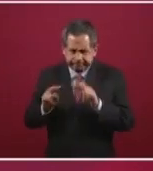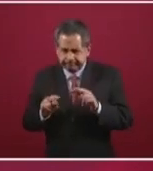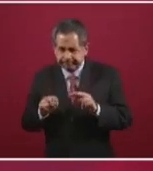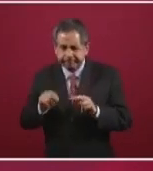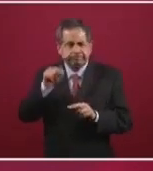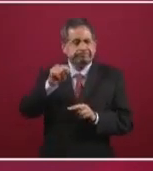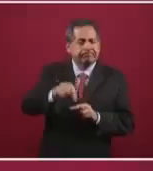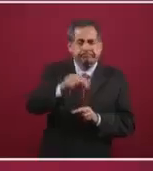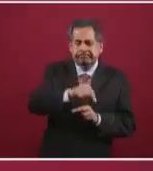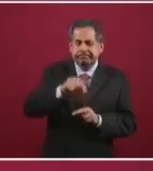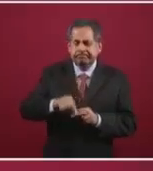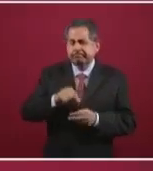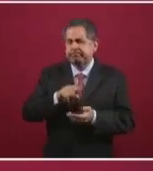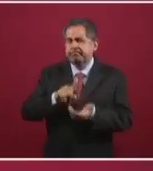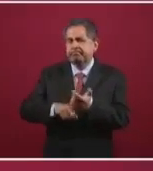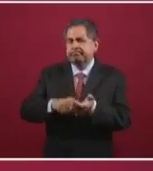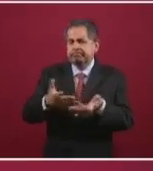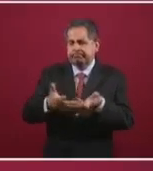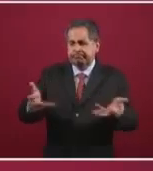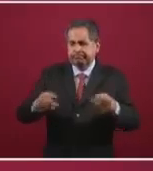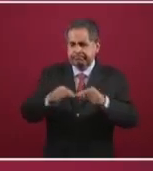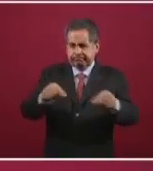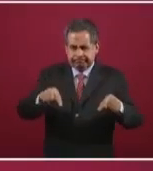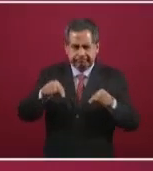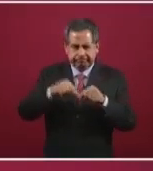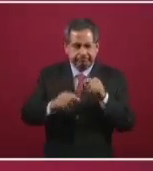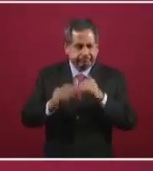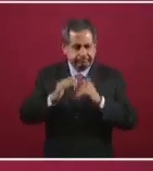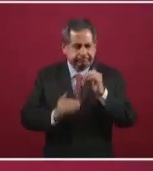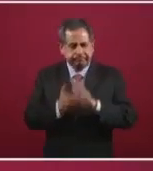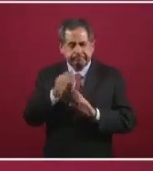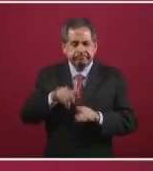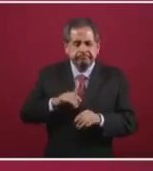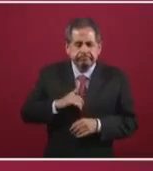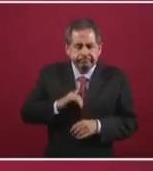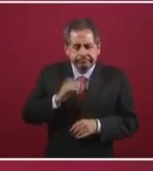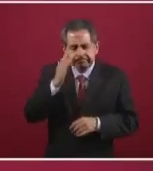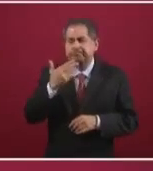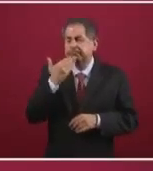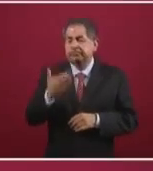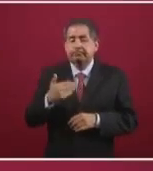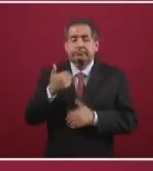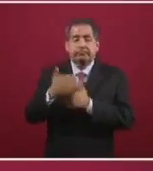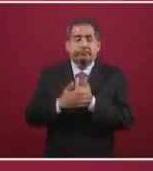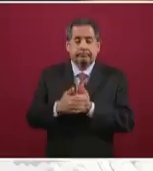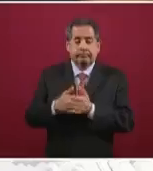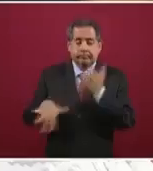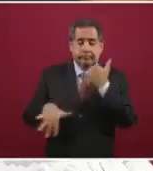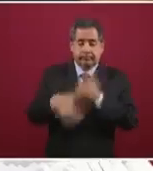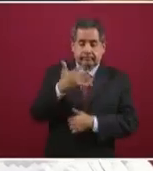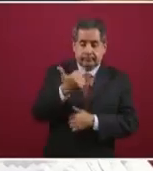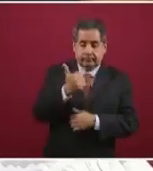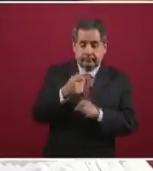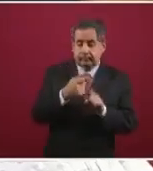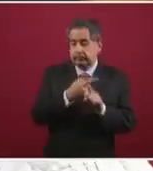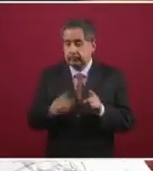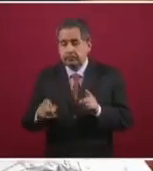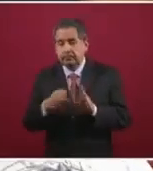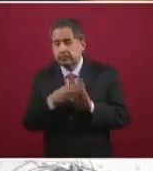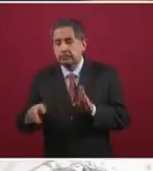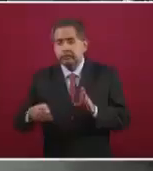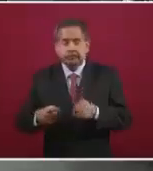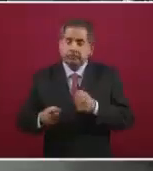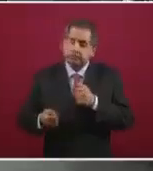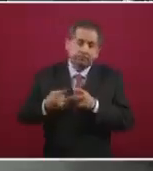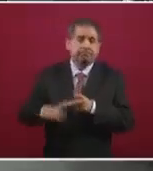lugares donde se van o se pretende construir, y en la segunda quincena de agosto inician las primeras construcciones.